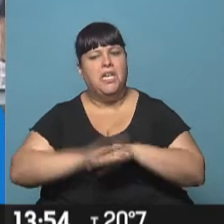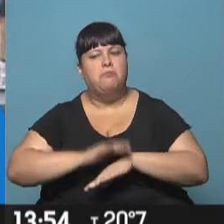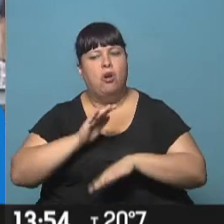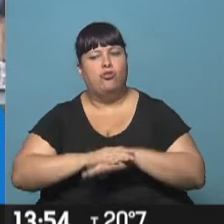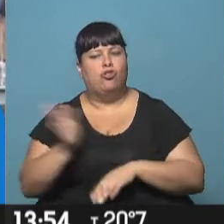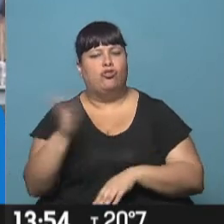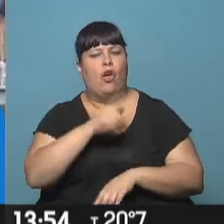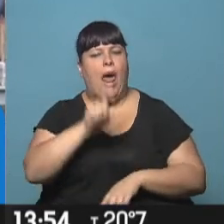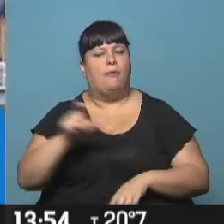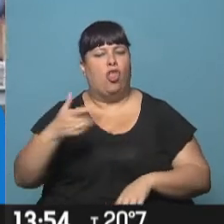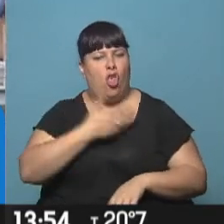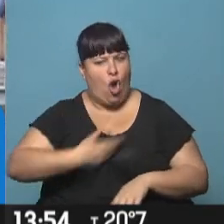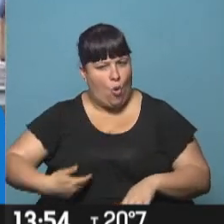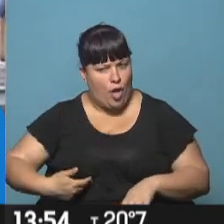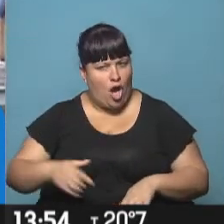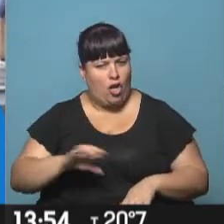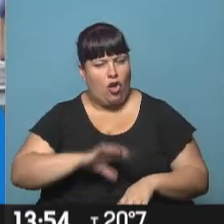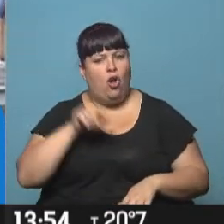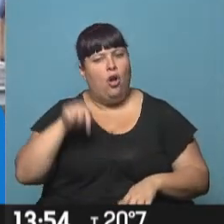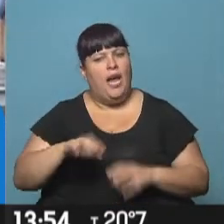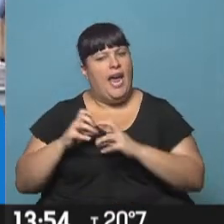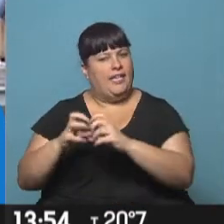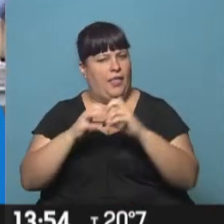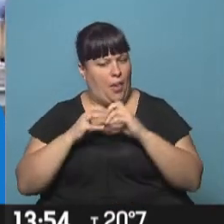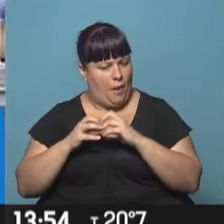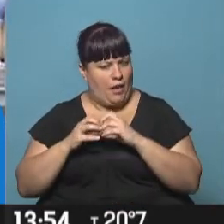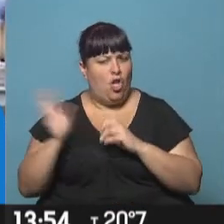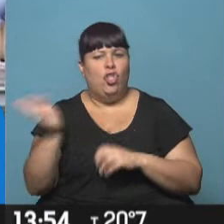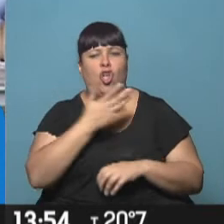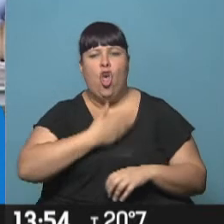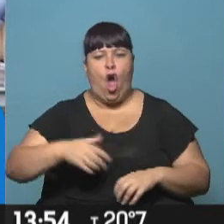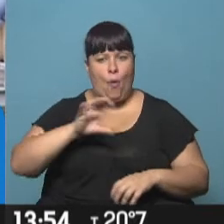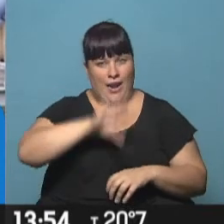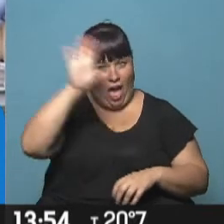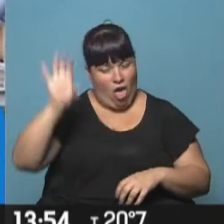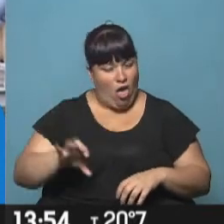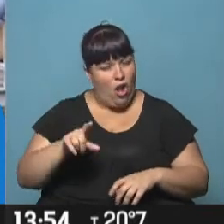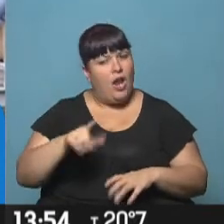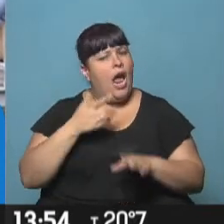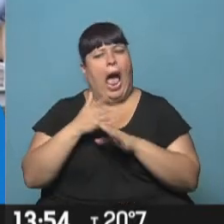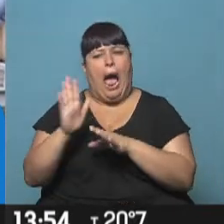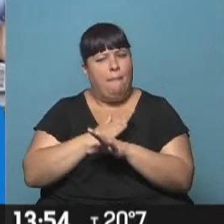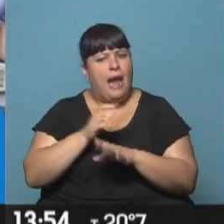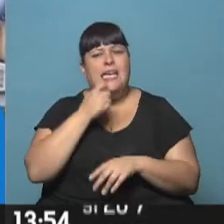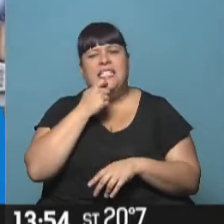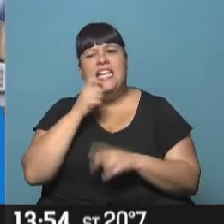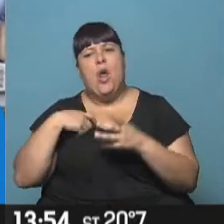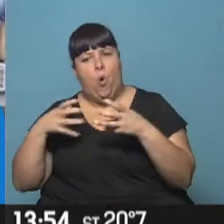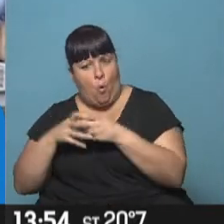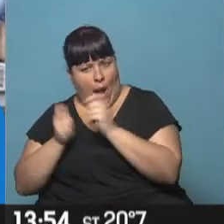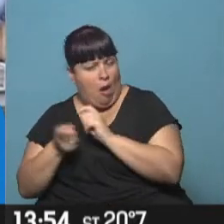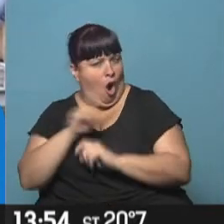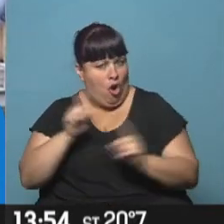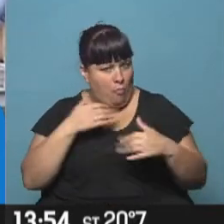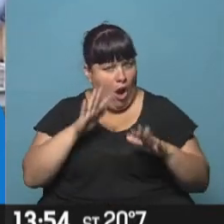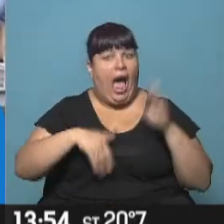de todos los gobernadores en esta discusión. Y todos los gobernadores creo que aparte, independientemente de si son de Cambiemos o no son de